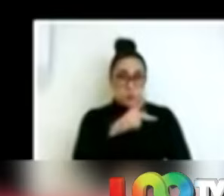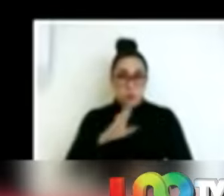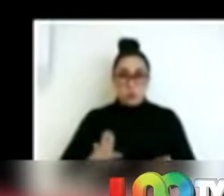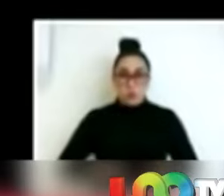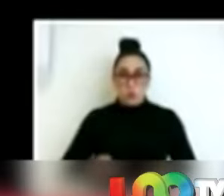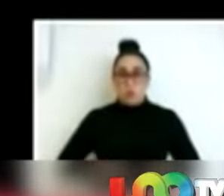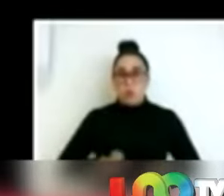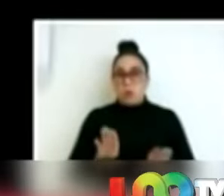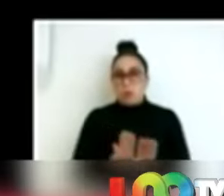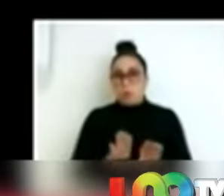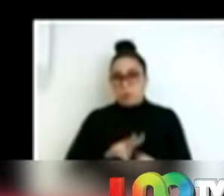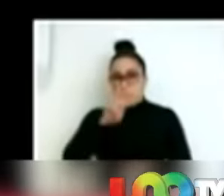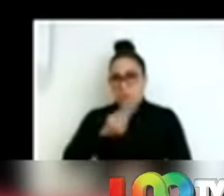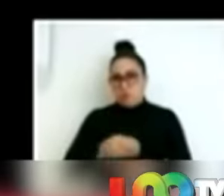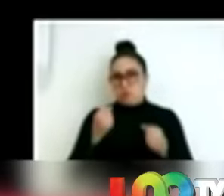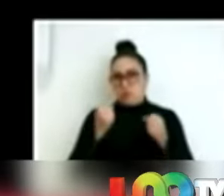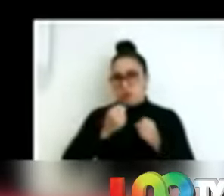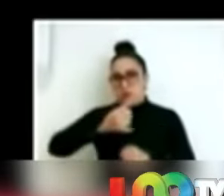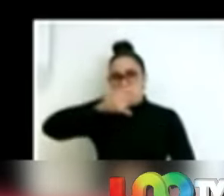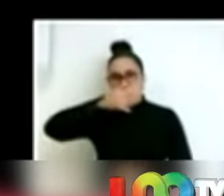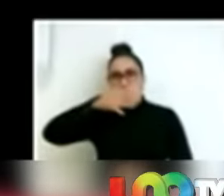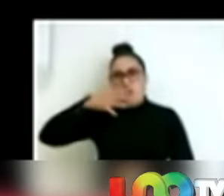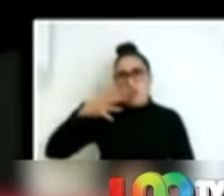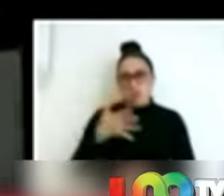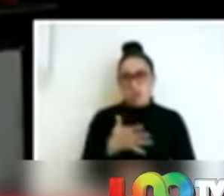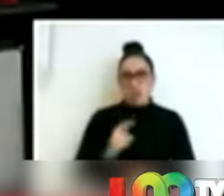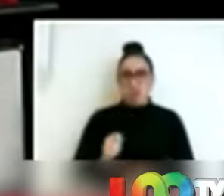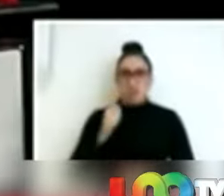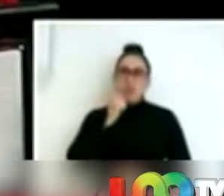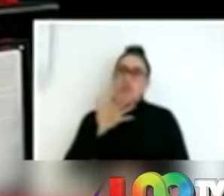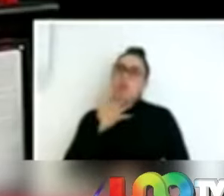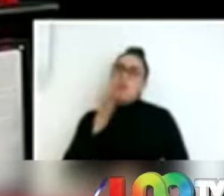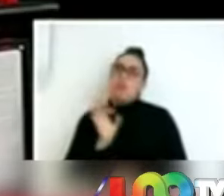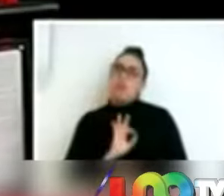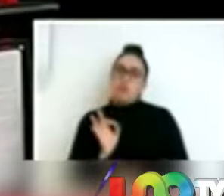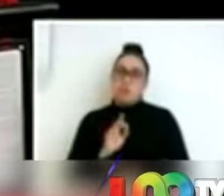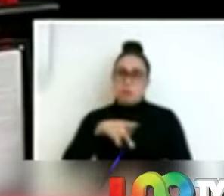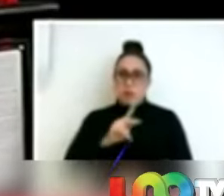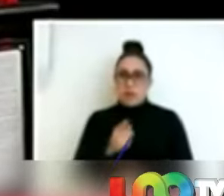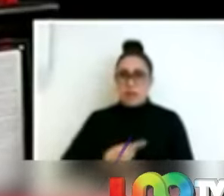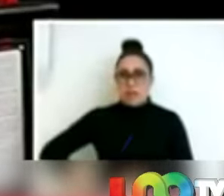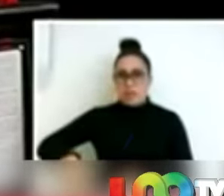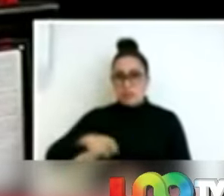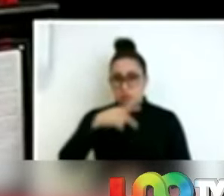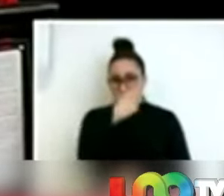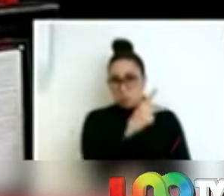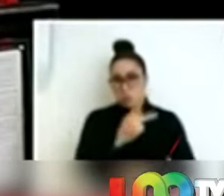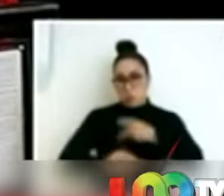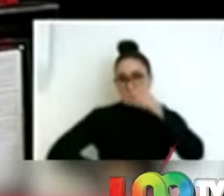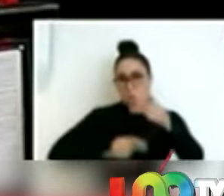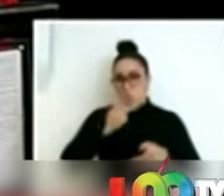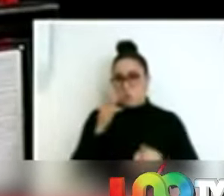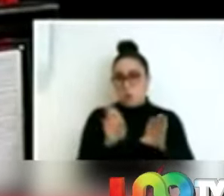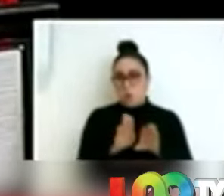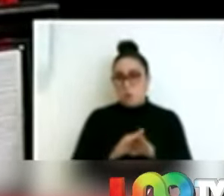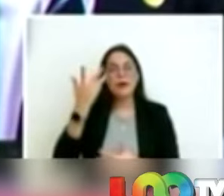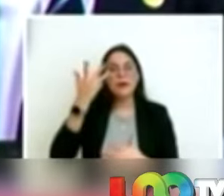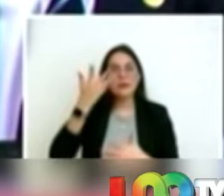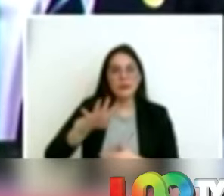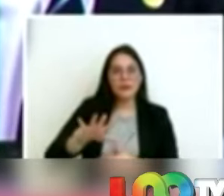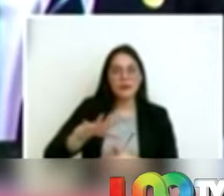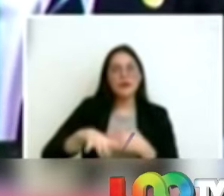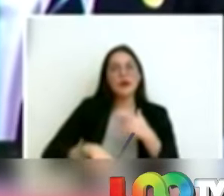aliados, simplemente para hacer uso de la tribuna. Retiradas y desechadas todas las propuestas de cambio al dictamen, se votó en lo particular